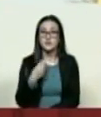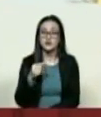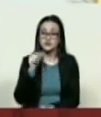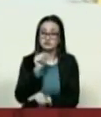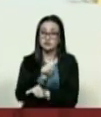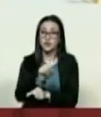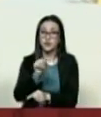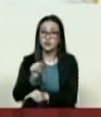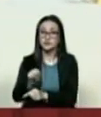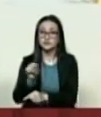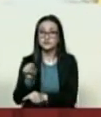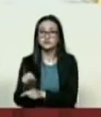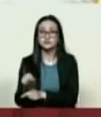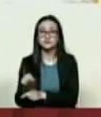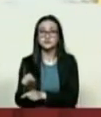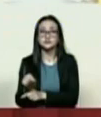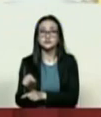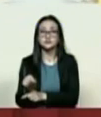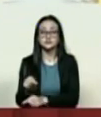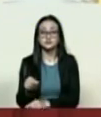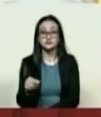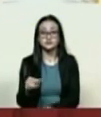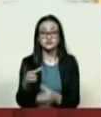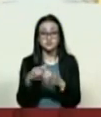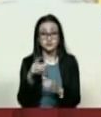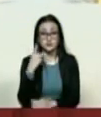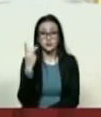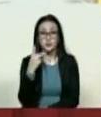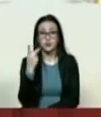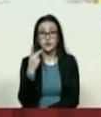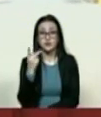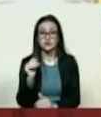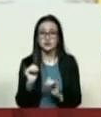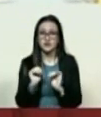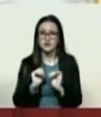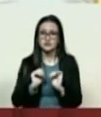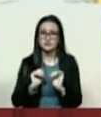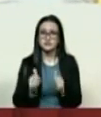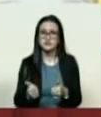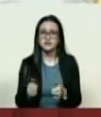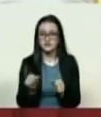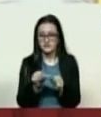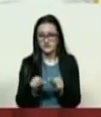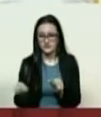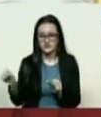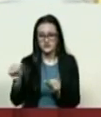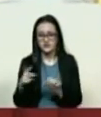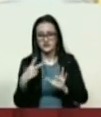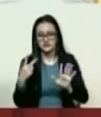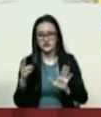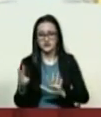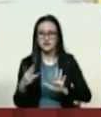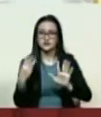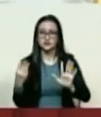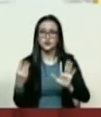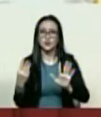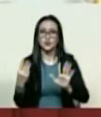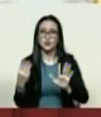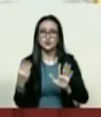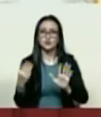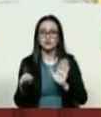instrucción para que el partido iniciara este fin de semana 17 y 18 una